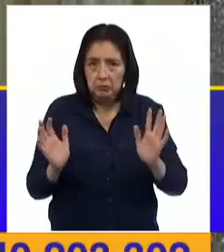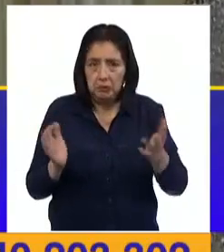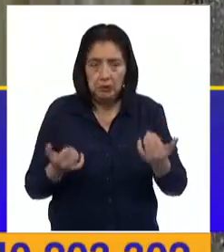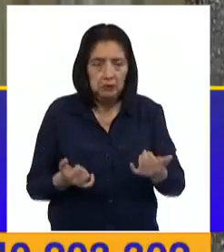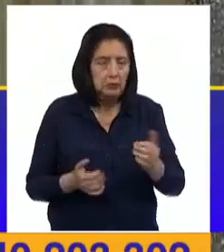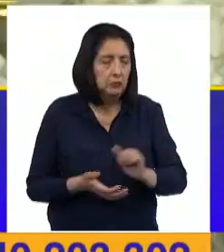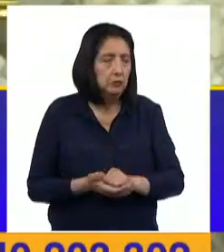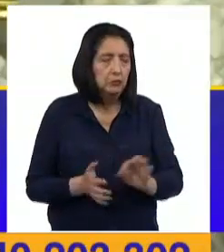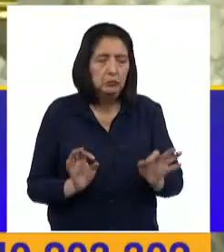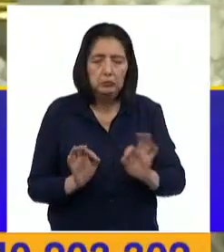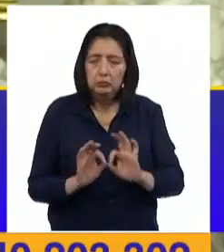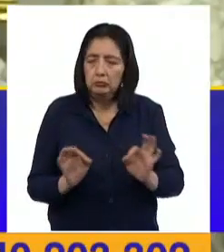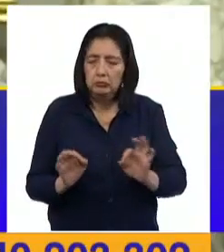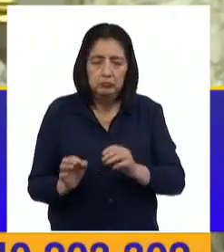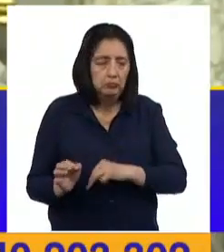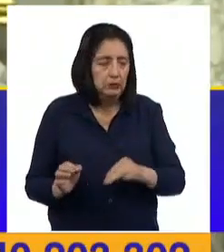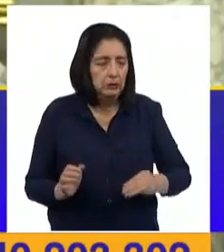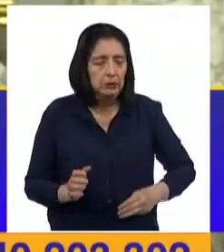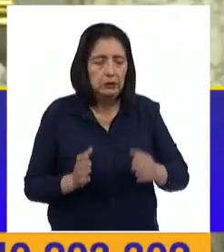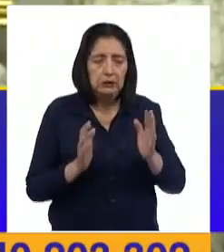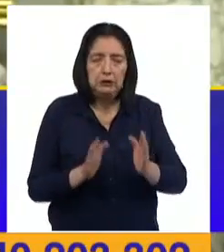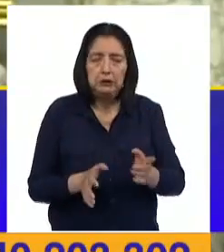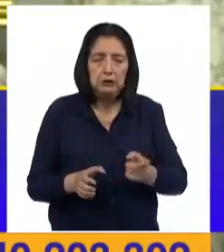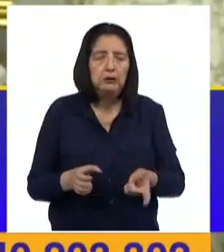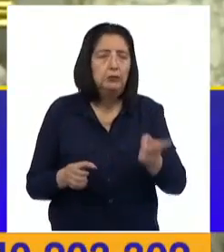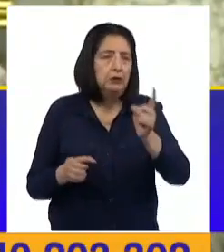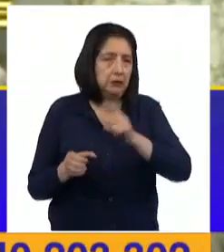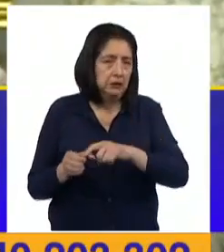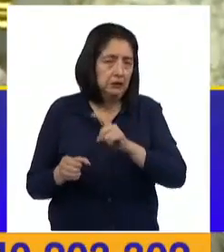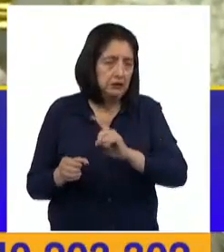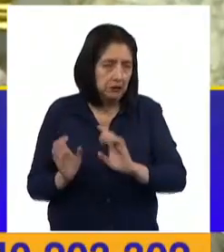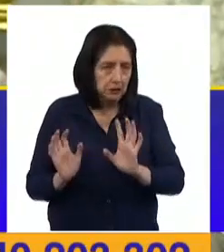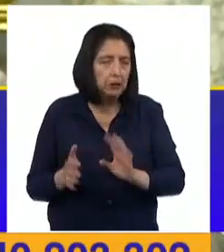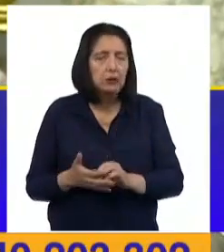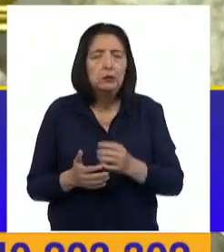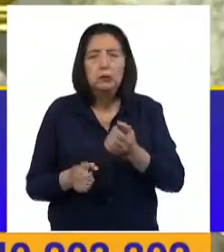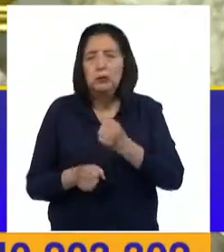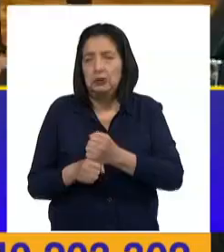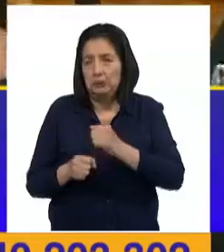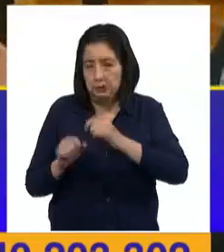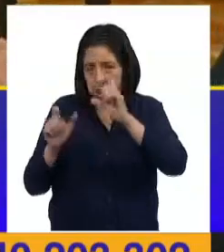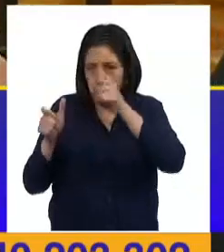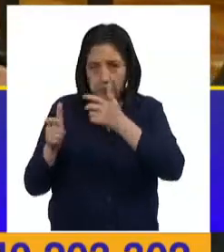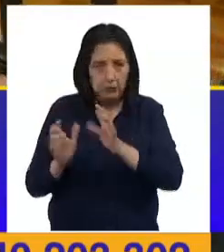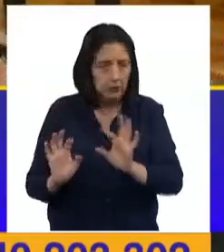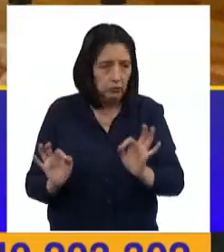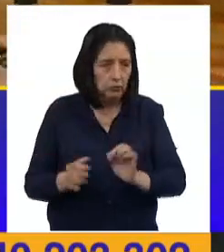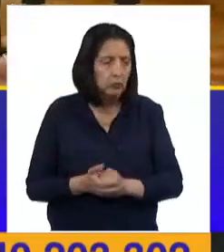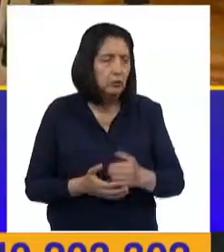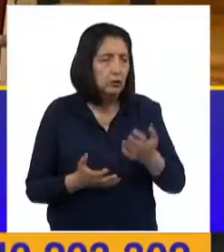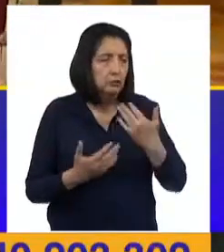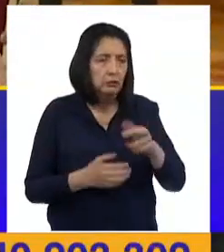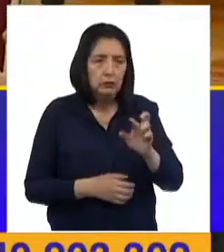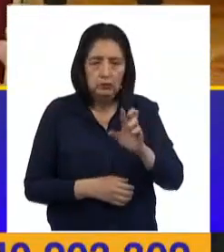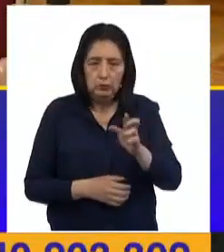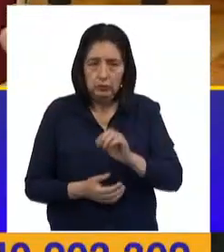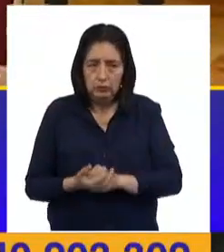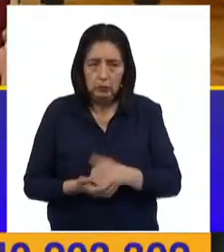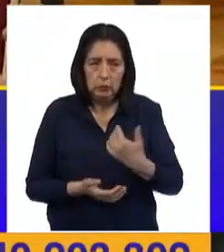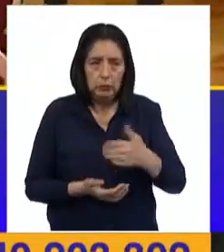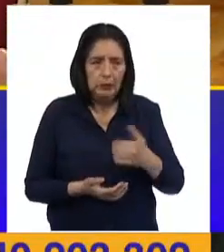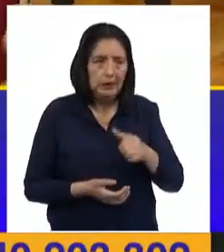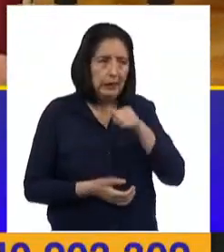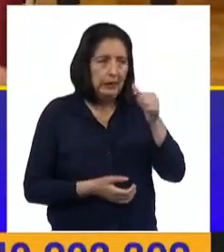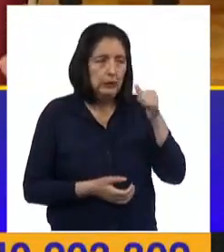el momento ningún ministro que sea, además, o que haya cumplido funciones como congresista. Hablabas del dólar, Martín. Ha